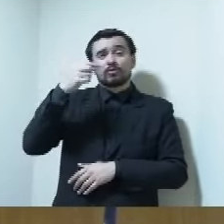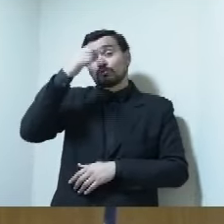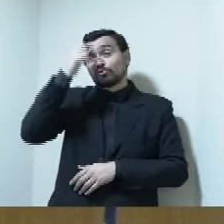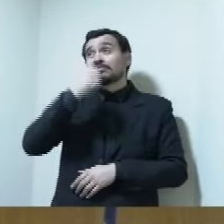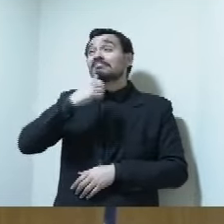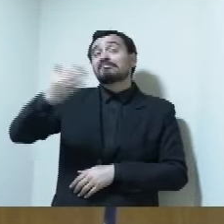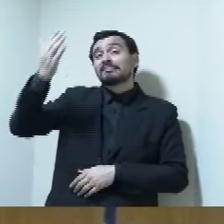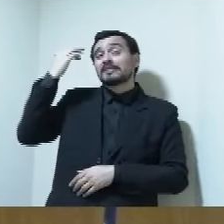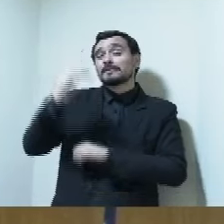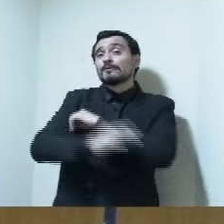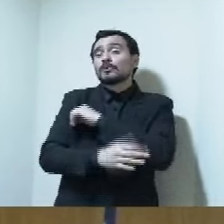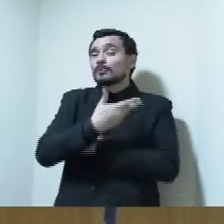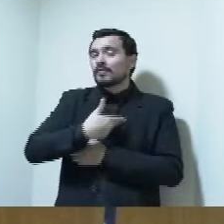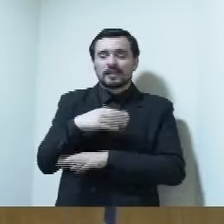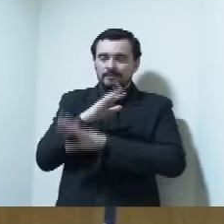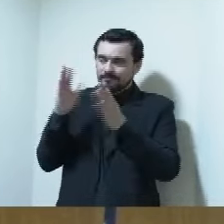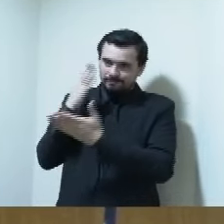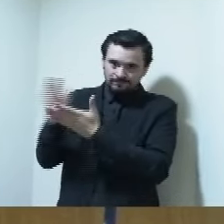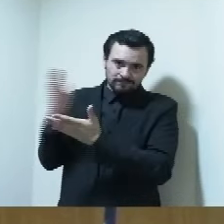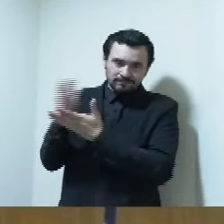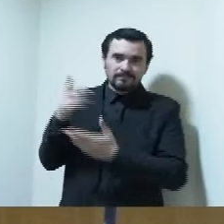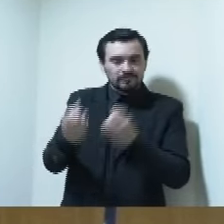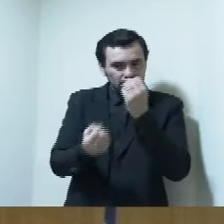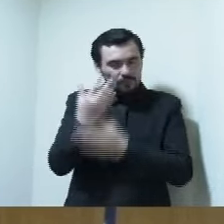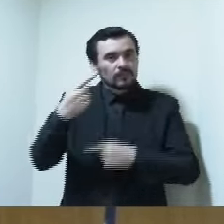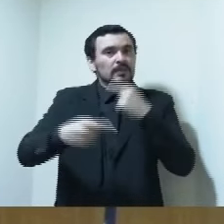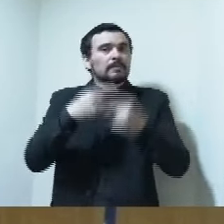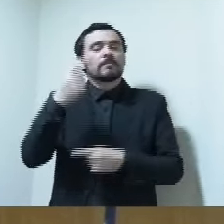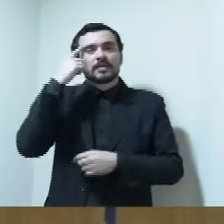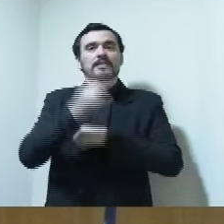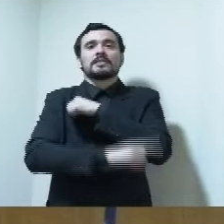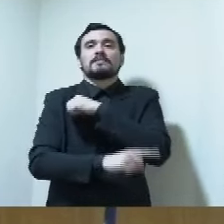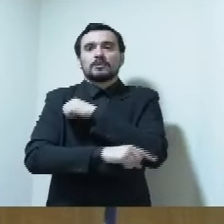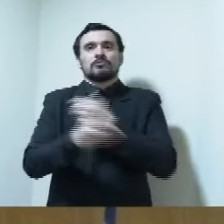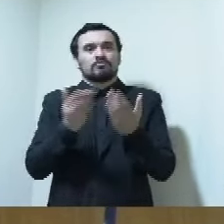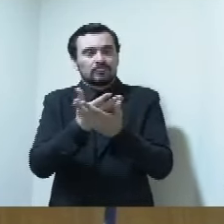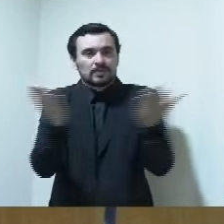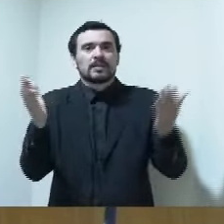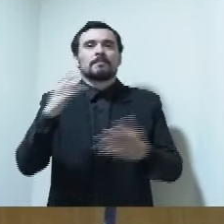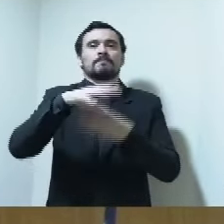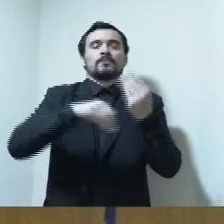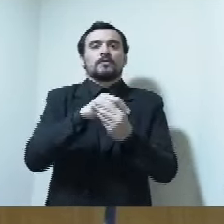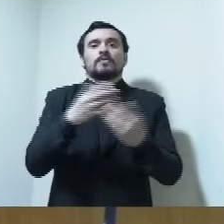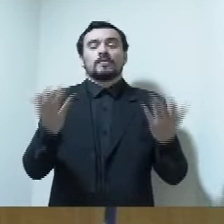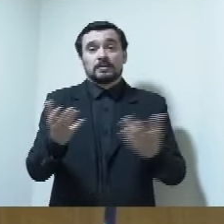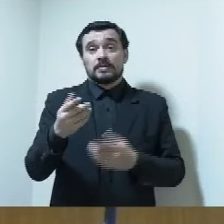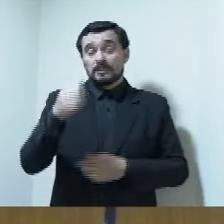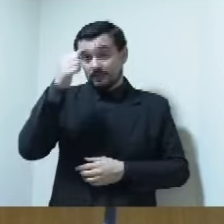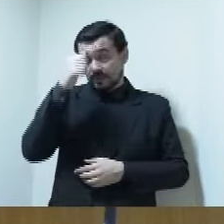pública, deberemos sancionar esta norma para modernizar nuestro servicio civil y asegurar que los mejores